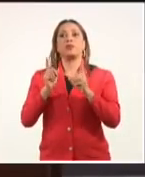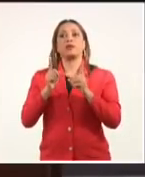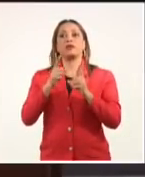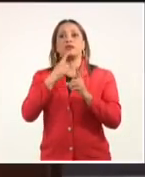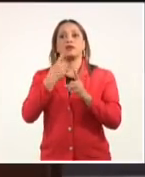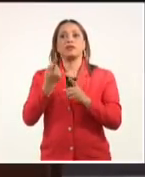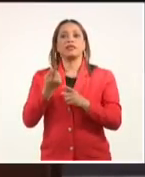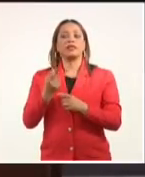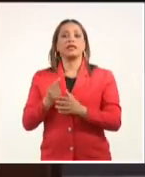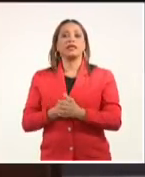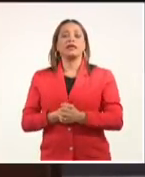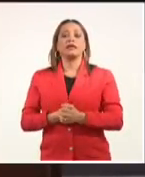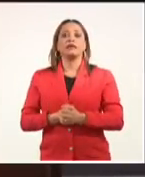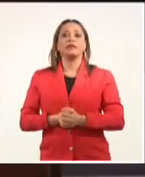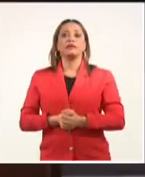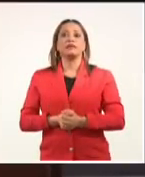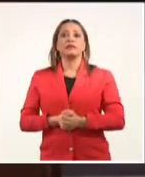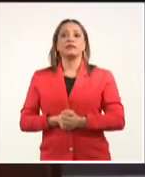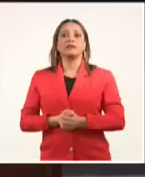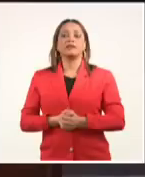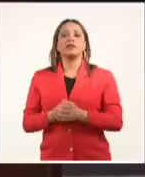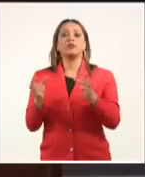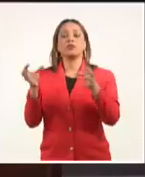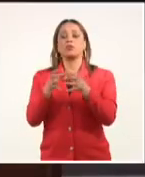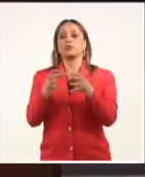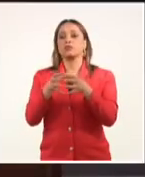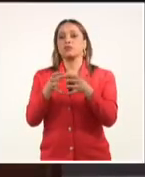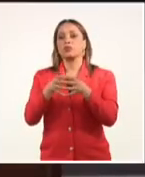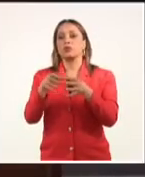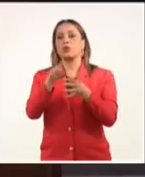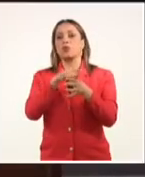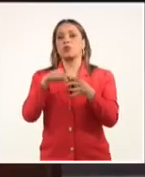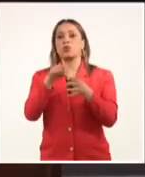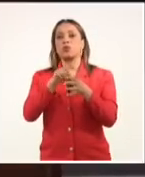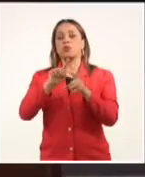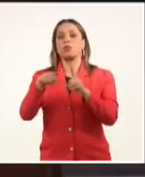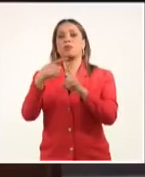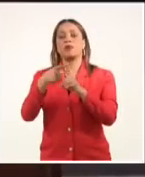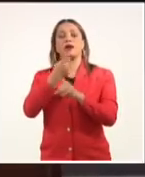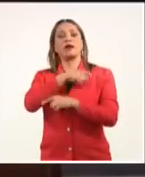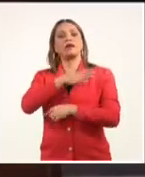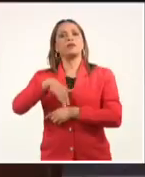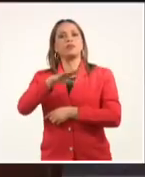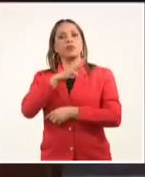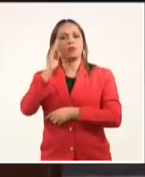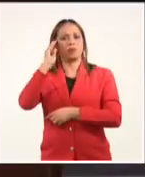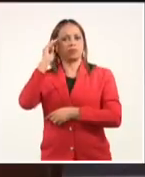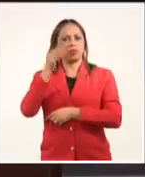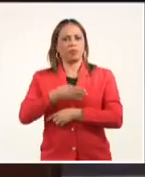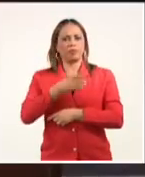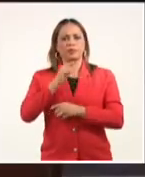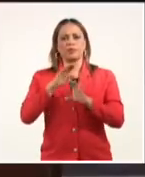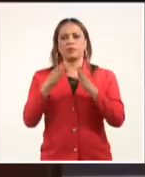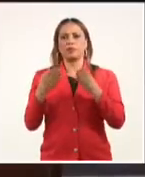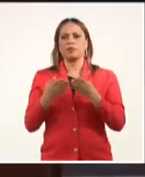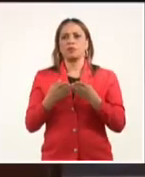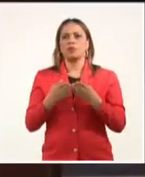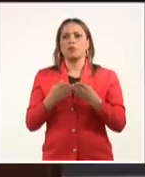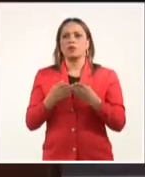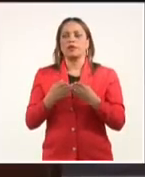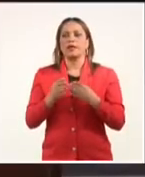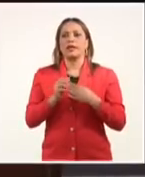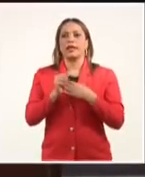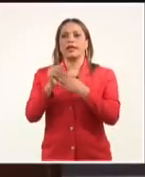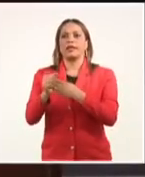feudo de una élite y todo el pueblo se convirtió protagonista de